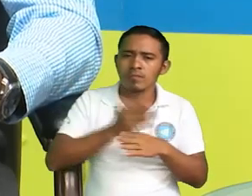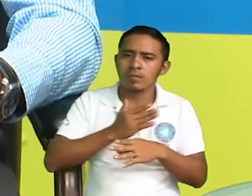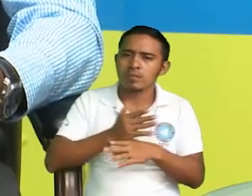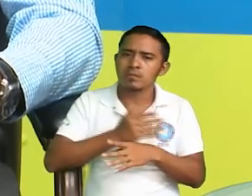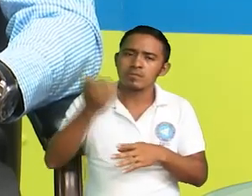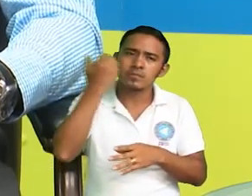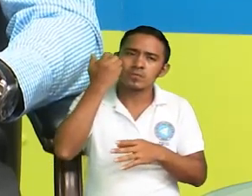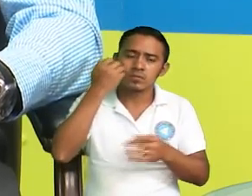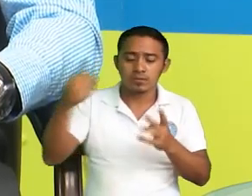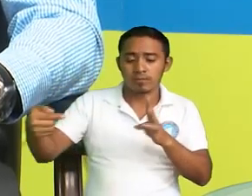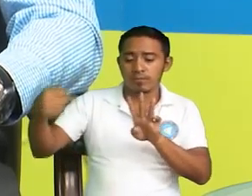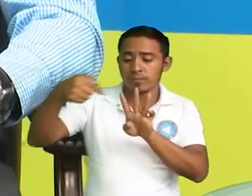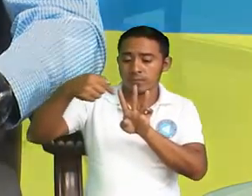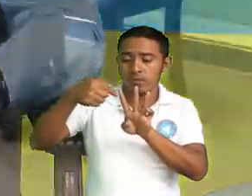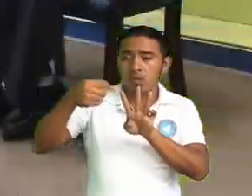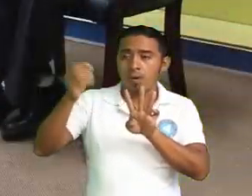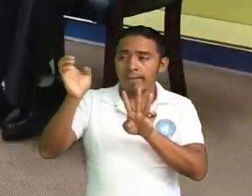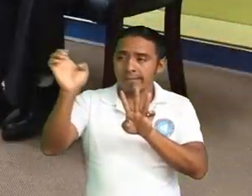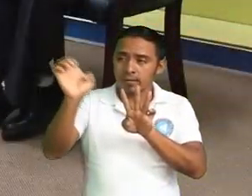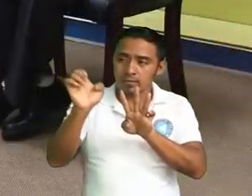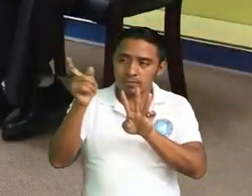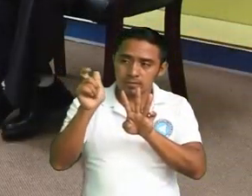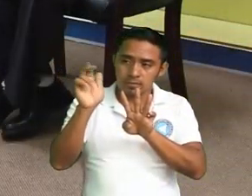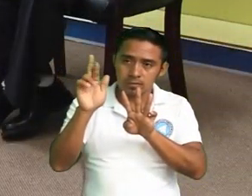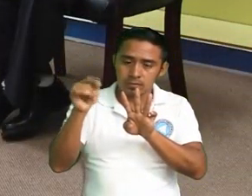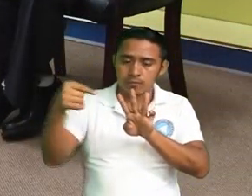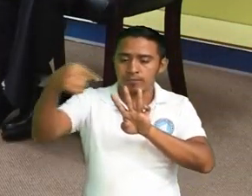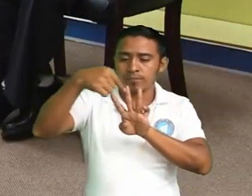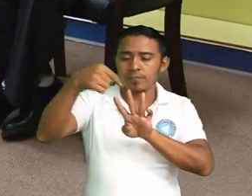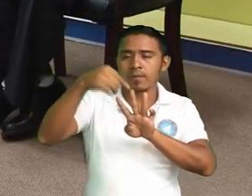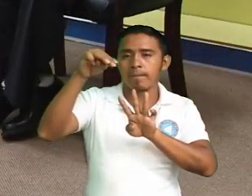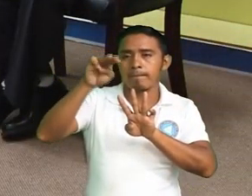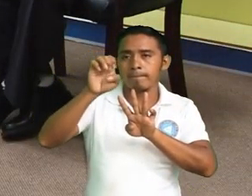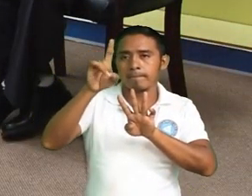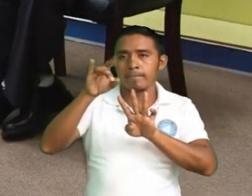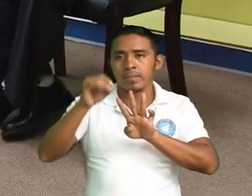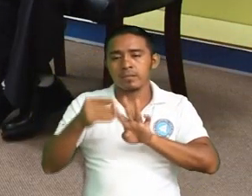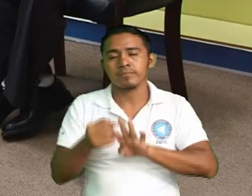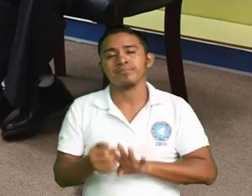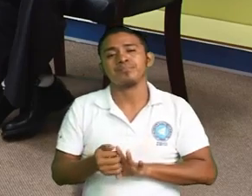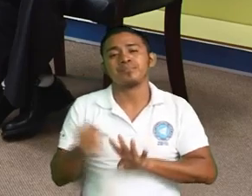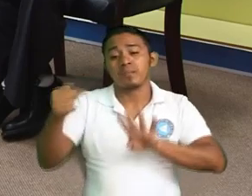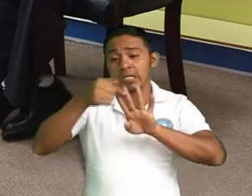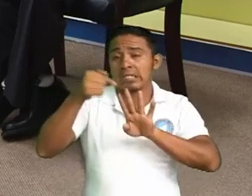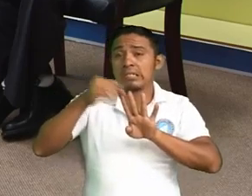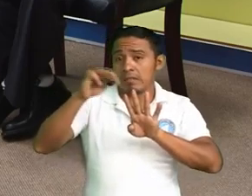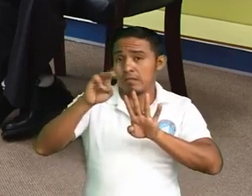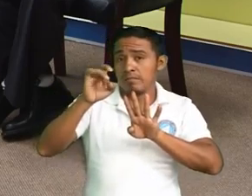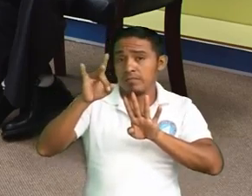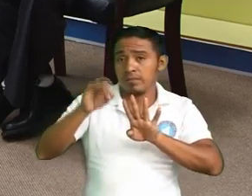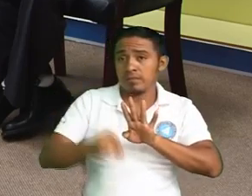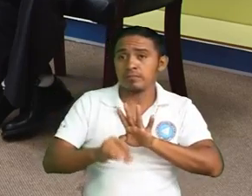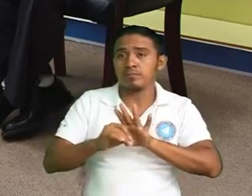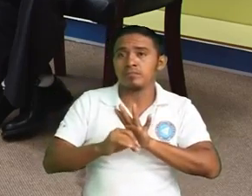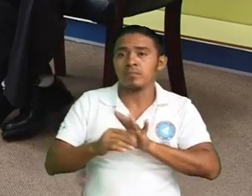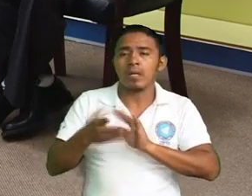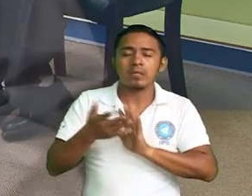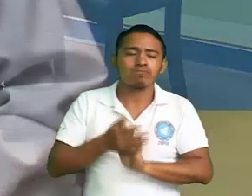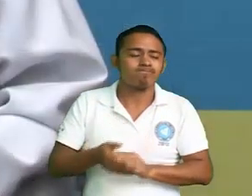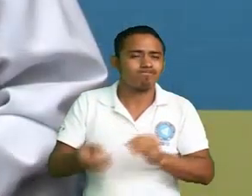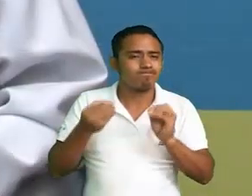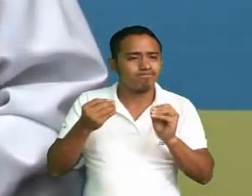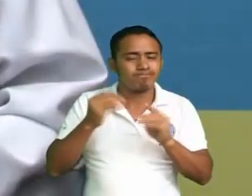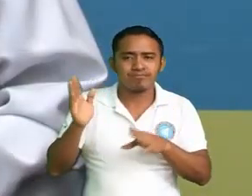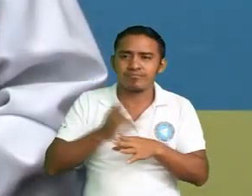suelen presentarse en el oído medio también? En el oído medio. En el oído medio es multifactorial,